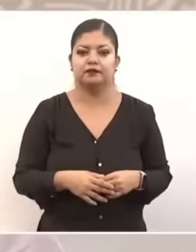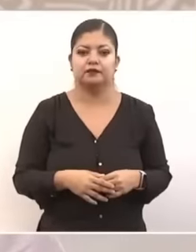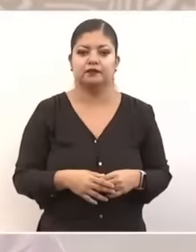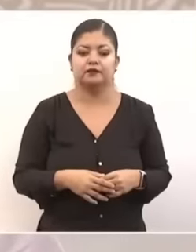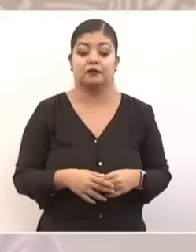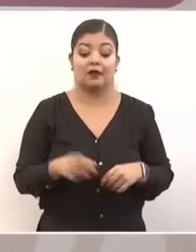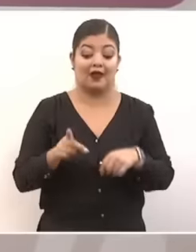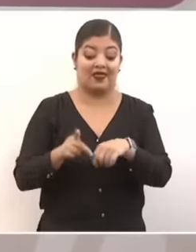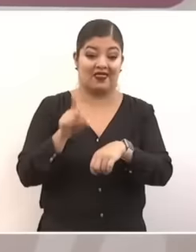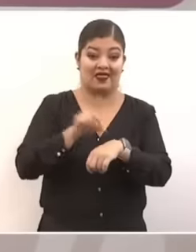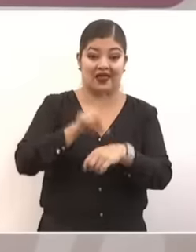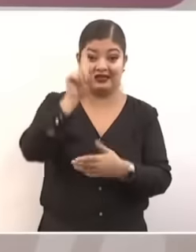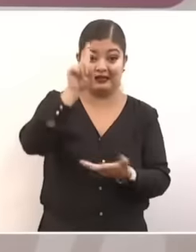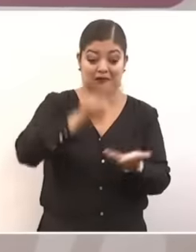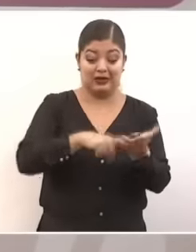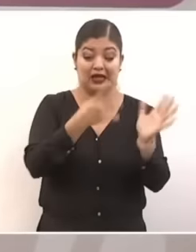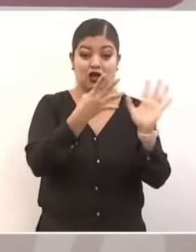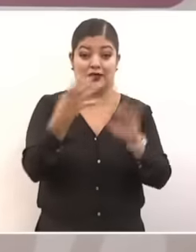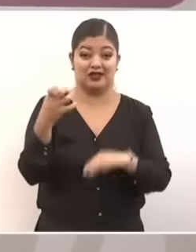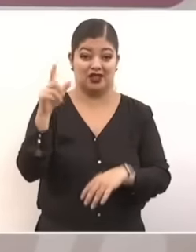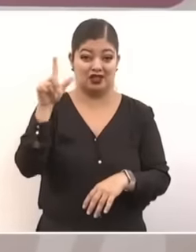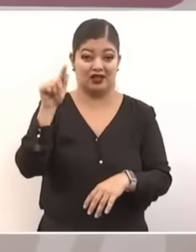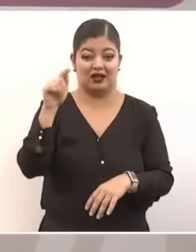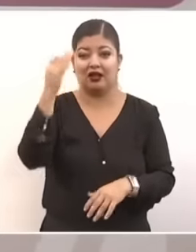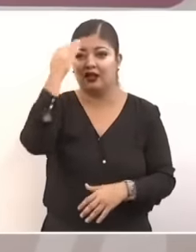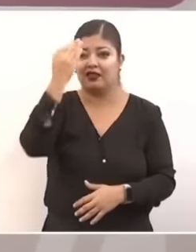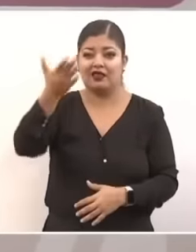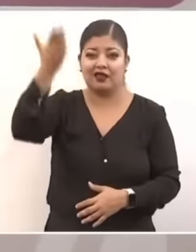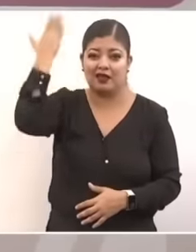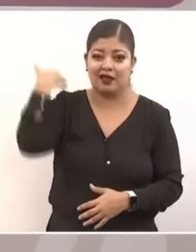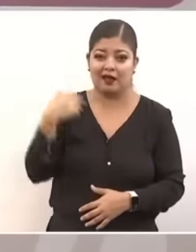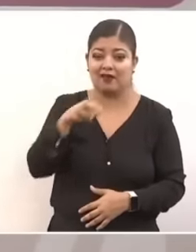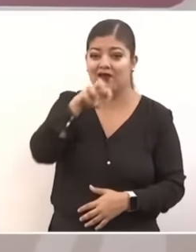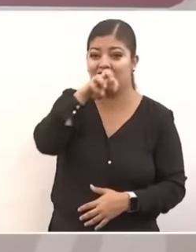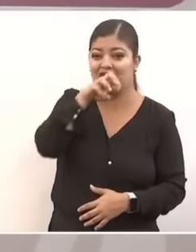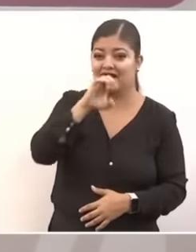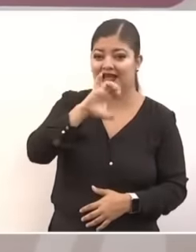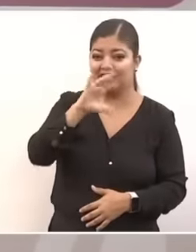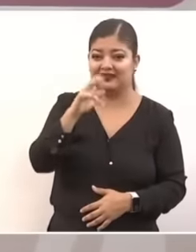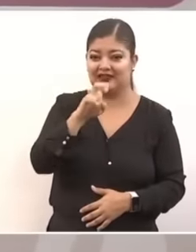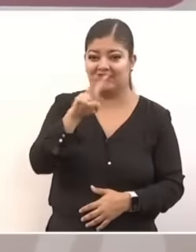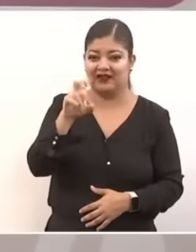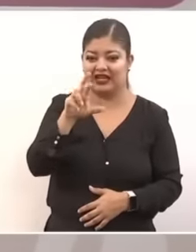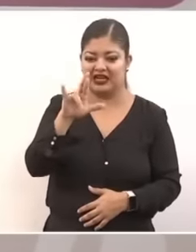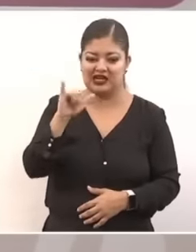Desde 1970, desde Echeverría y los que siguieron,